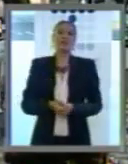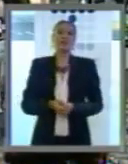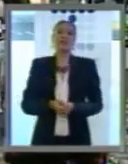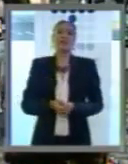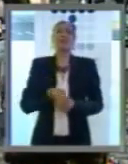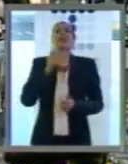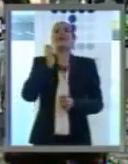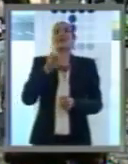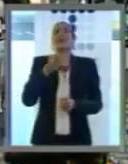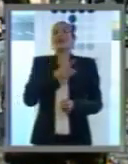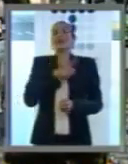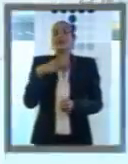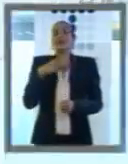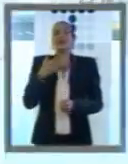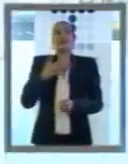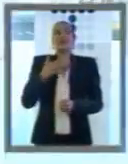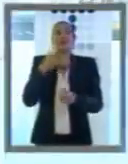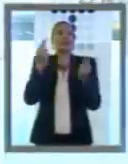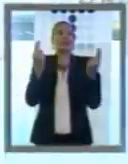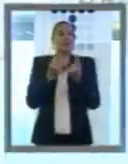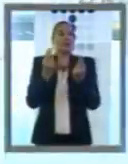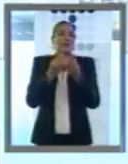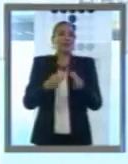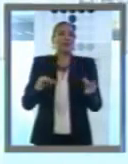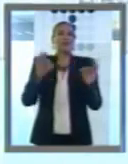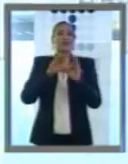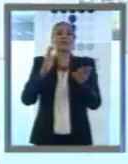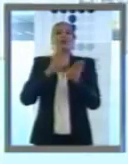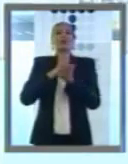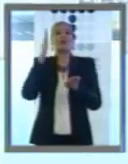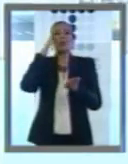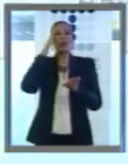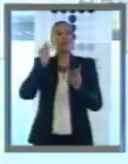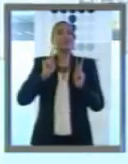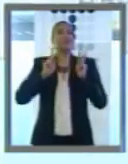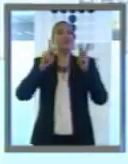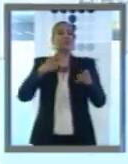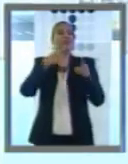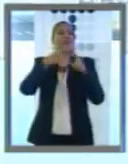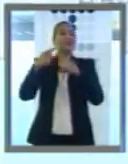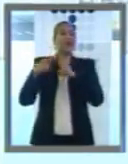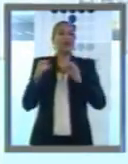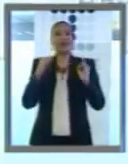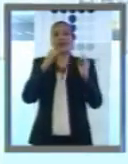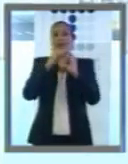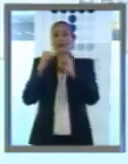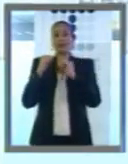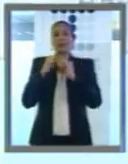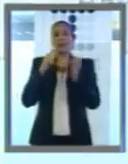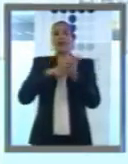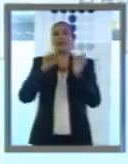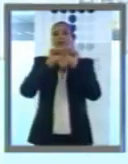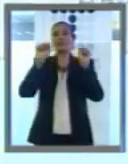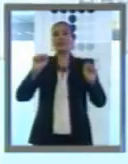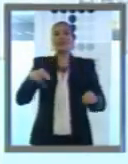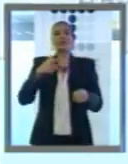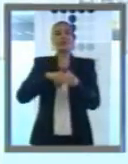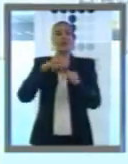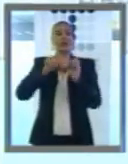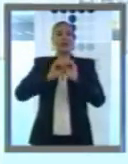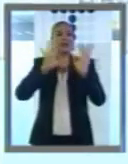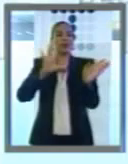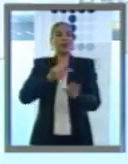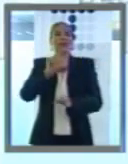va a ser o tiene que ser necesariamente un puente de aquellas instancias que están en el Sistema Nacional de